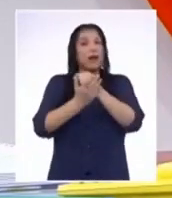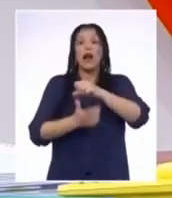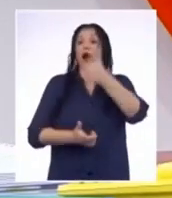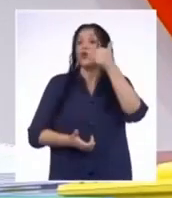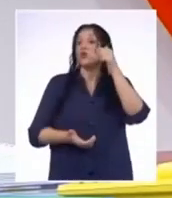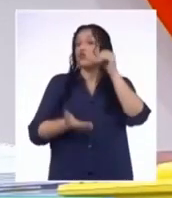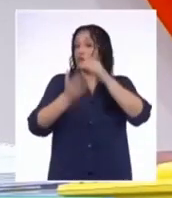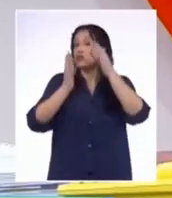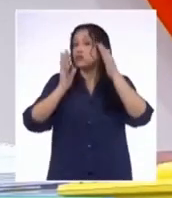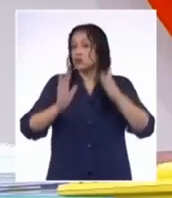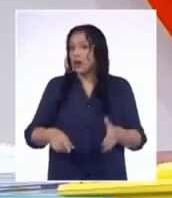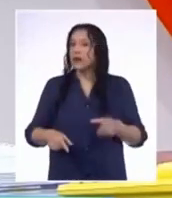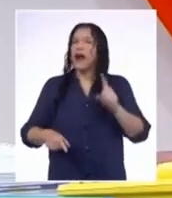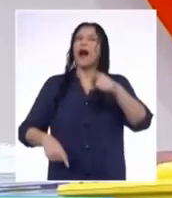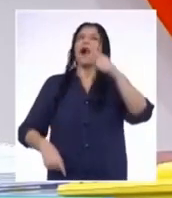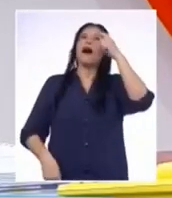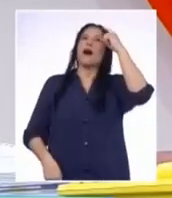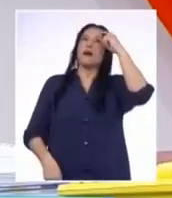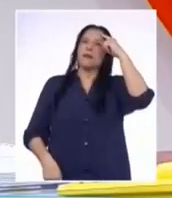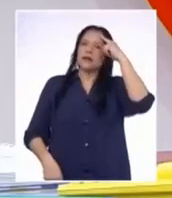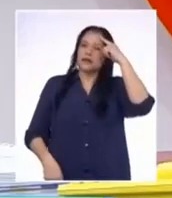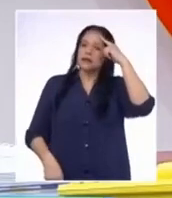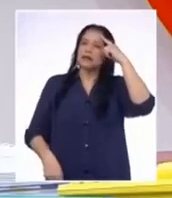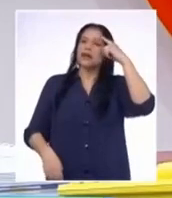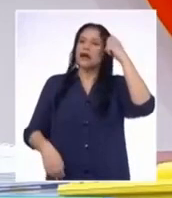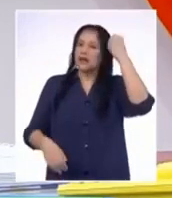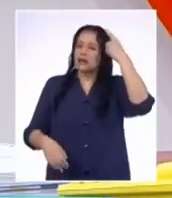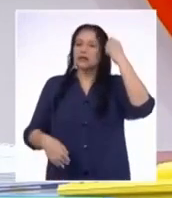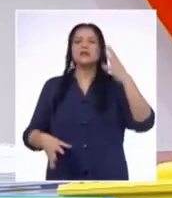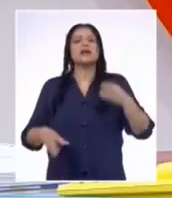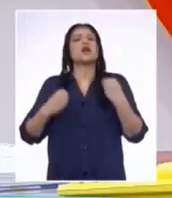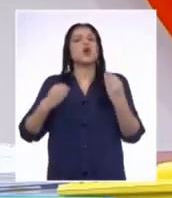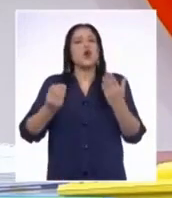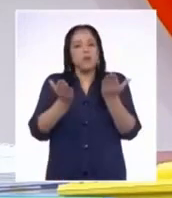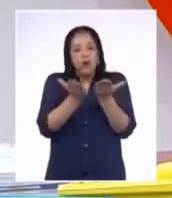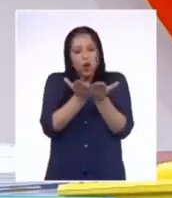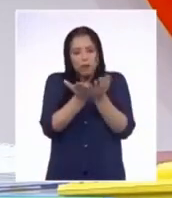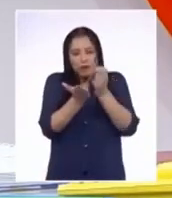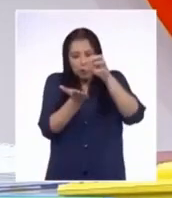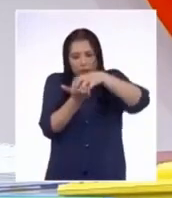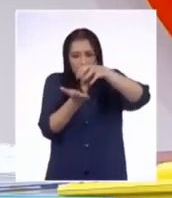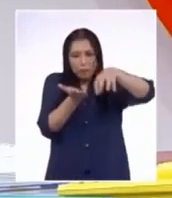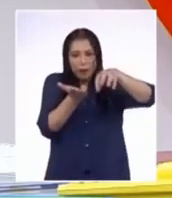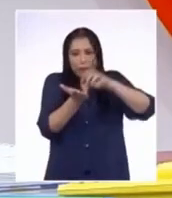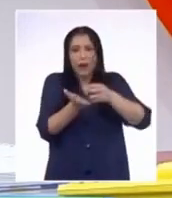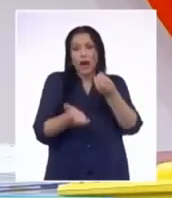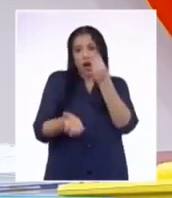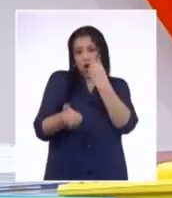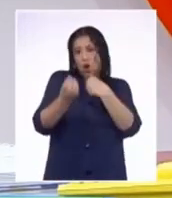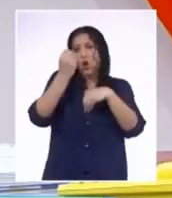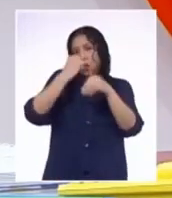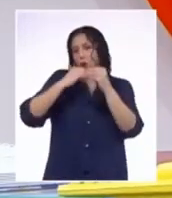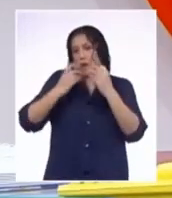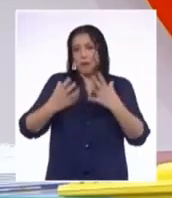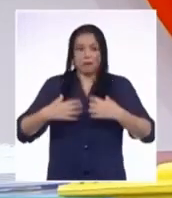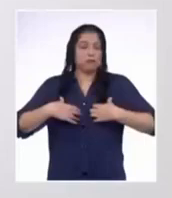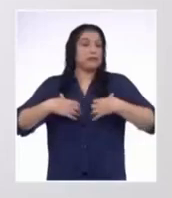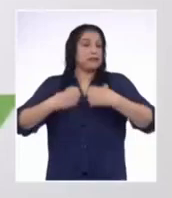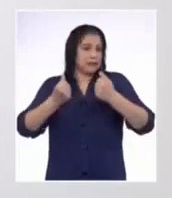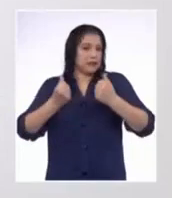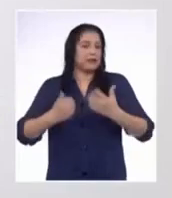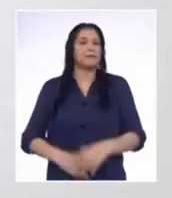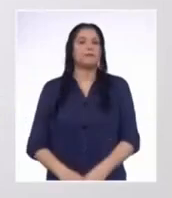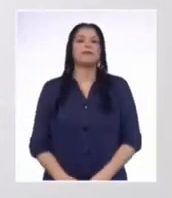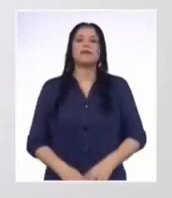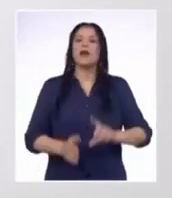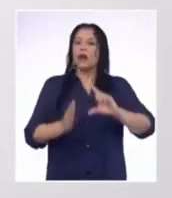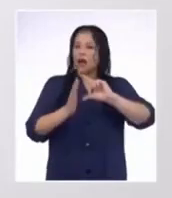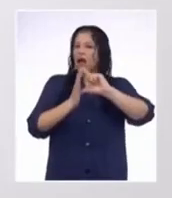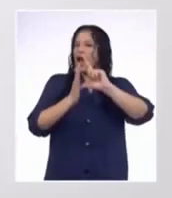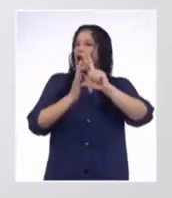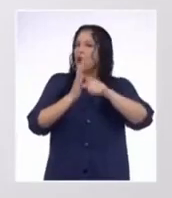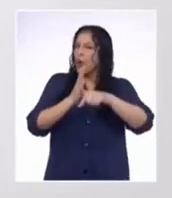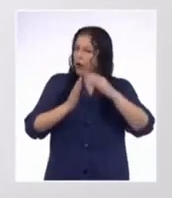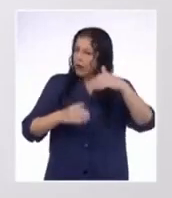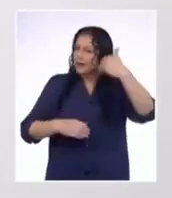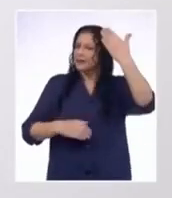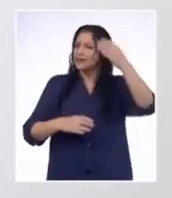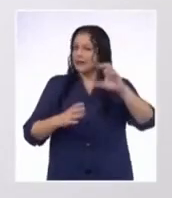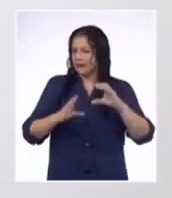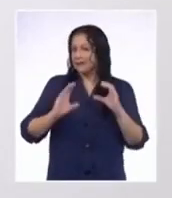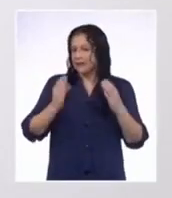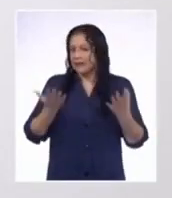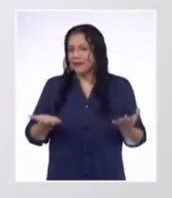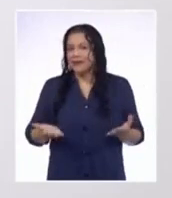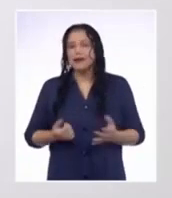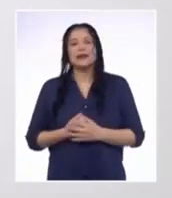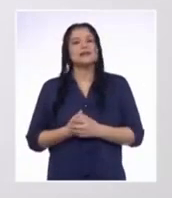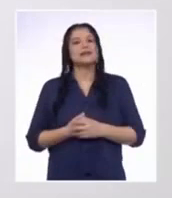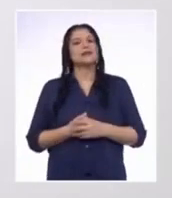demás estudiantes a tomar en cuenta cómo debe ser la distribución de alimentos en un plato saludable. Luego, en el siguiente